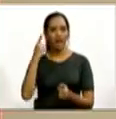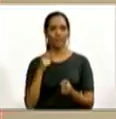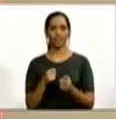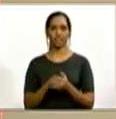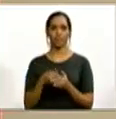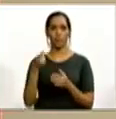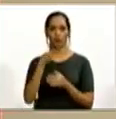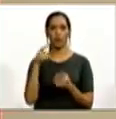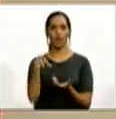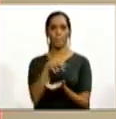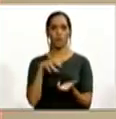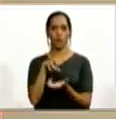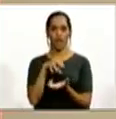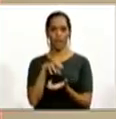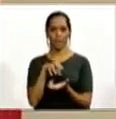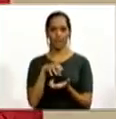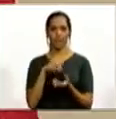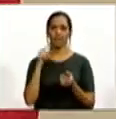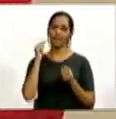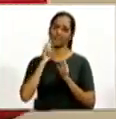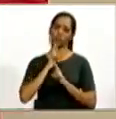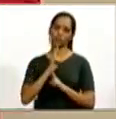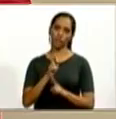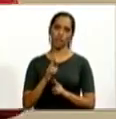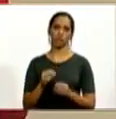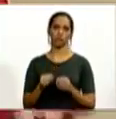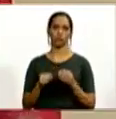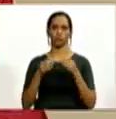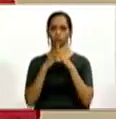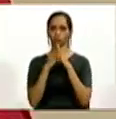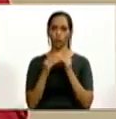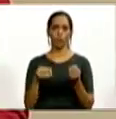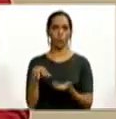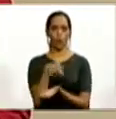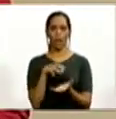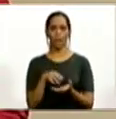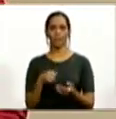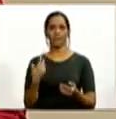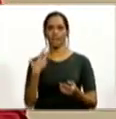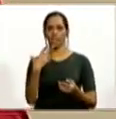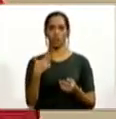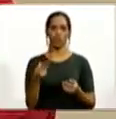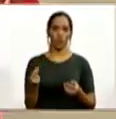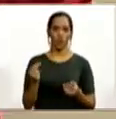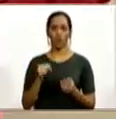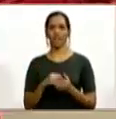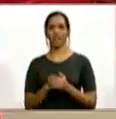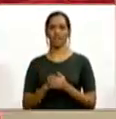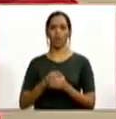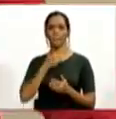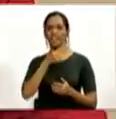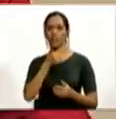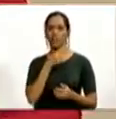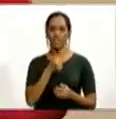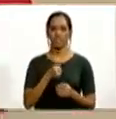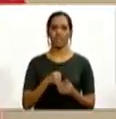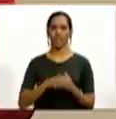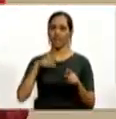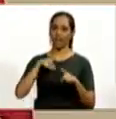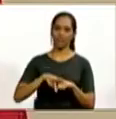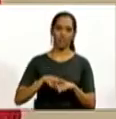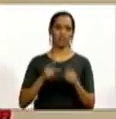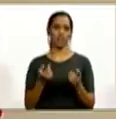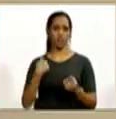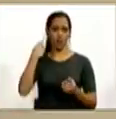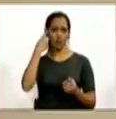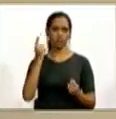ponen a buscar problemas, ese es el resultado. Entonces, todo un problema de que no, de que los periodistas que agredieron a esto, que fueron